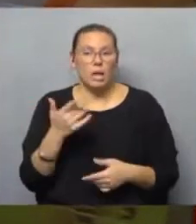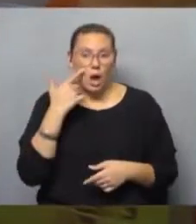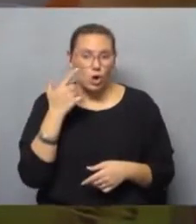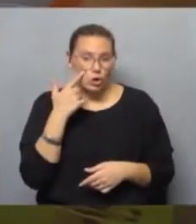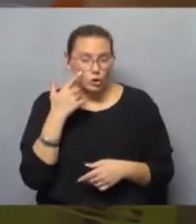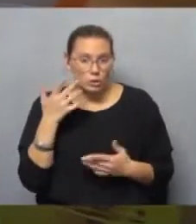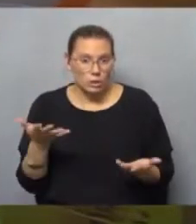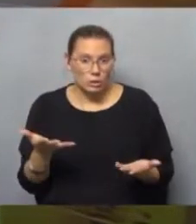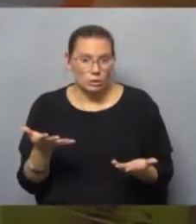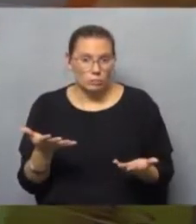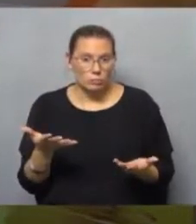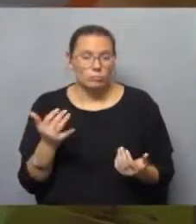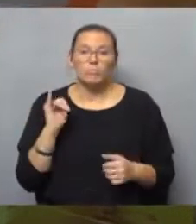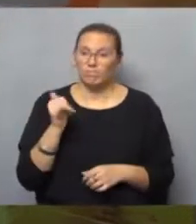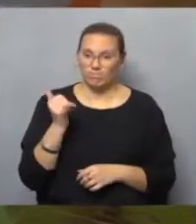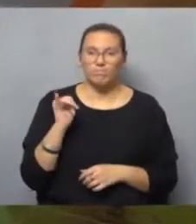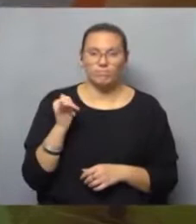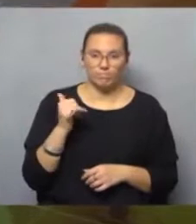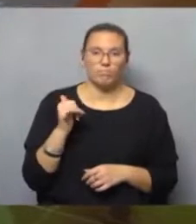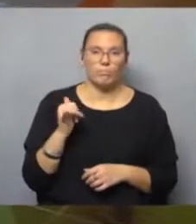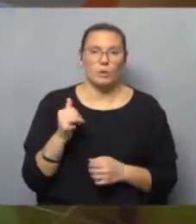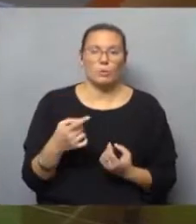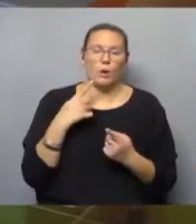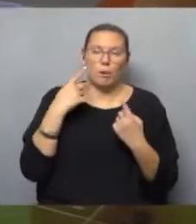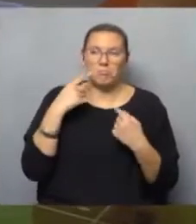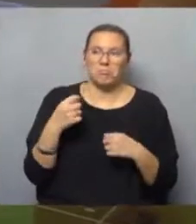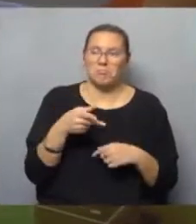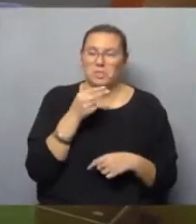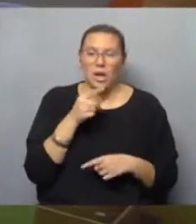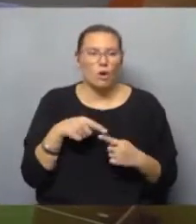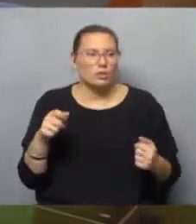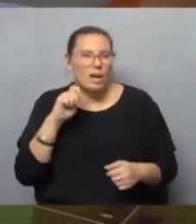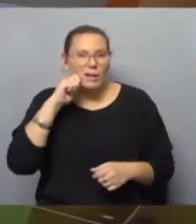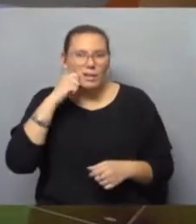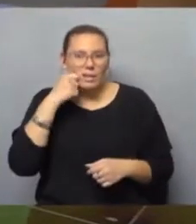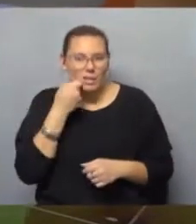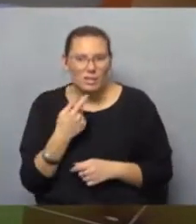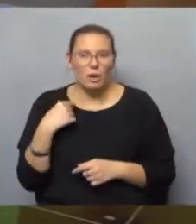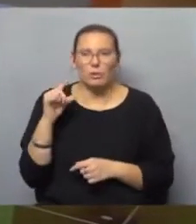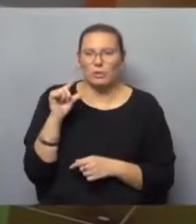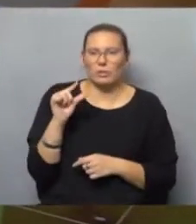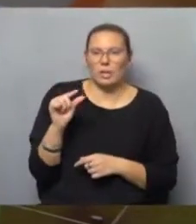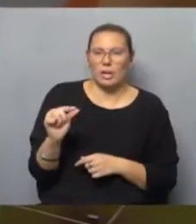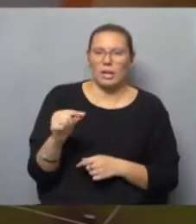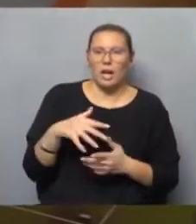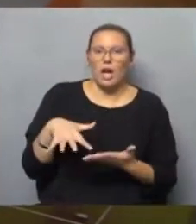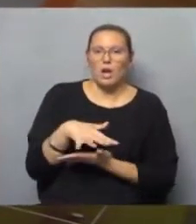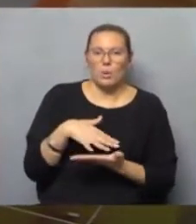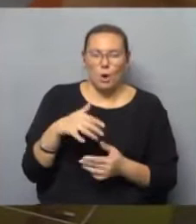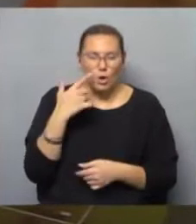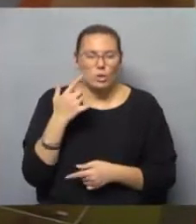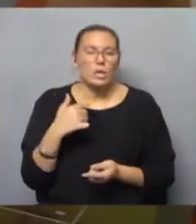O sea, Sí, claro. porque uno pierde noción de las cosas lindas que hay, insisto, ¿no? Cuando se aleja un poquito de los lugares donde Sin se mueve. duda.